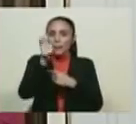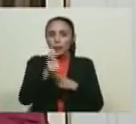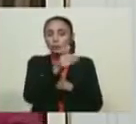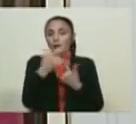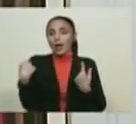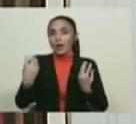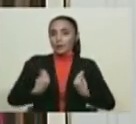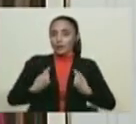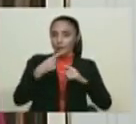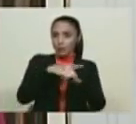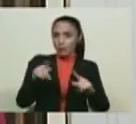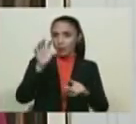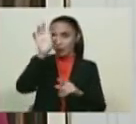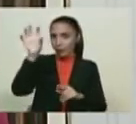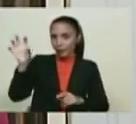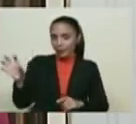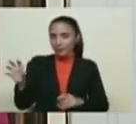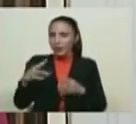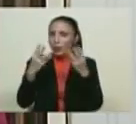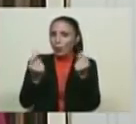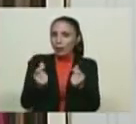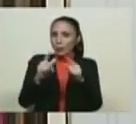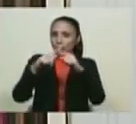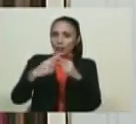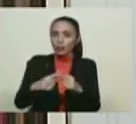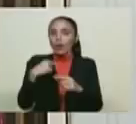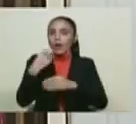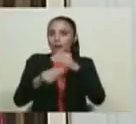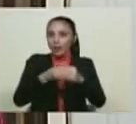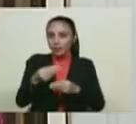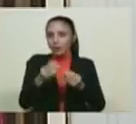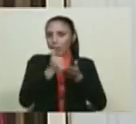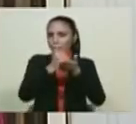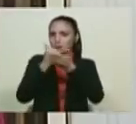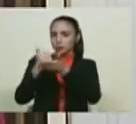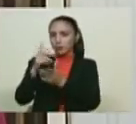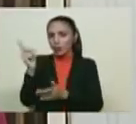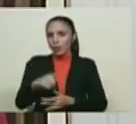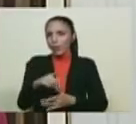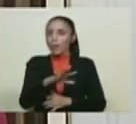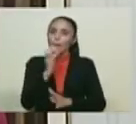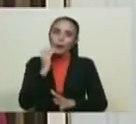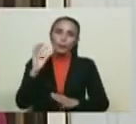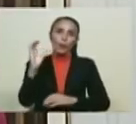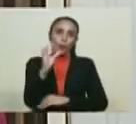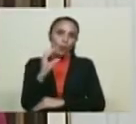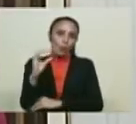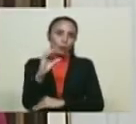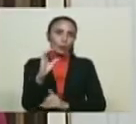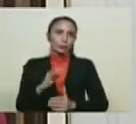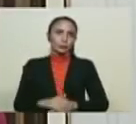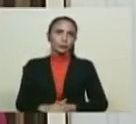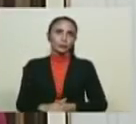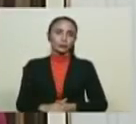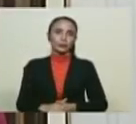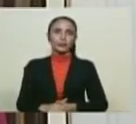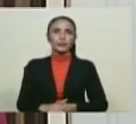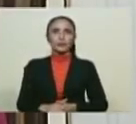nos parece muy importante. Dentro de esta jornada, hoy, a 70